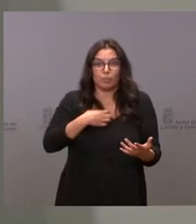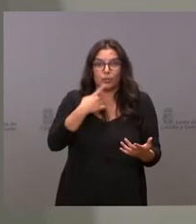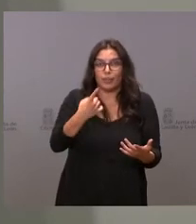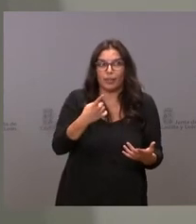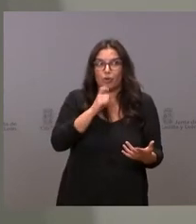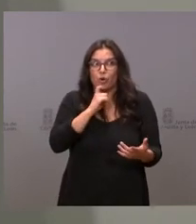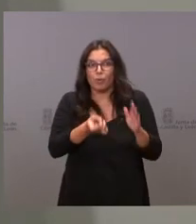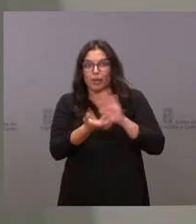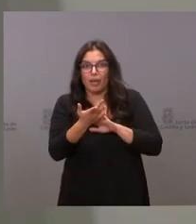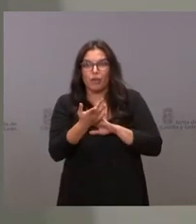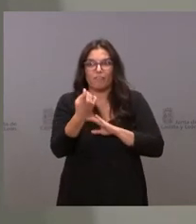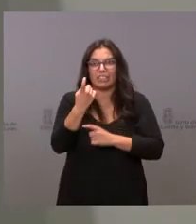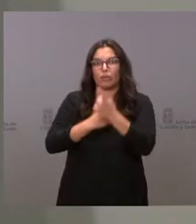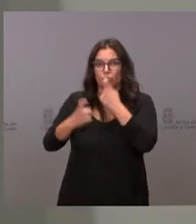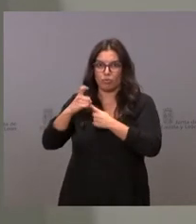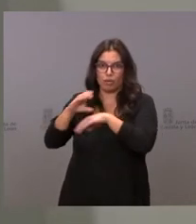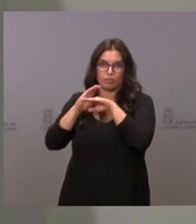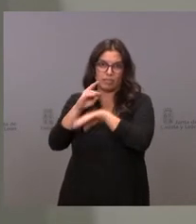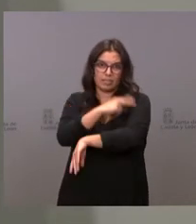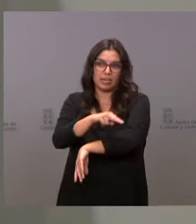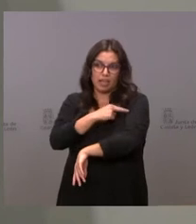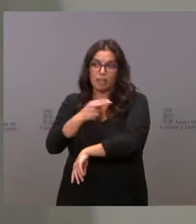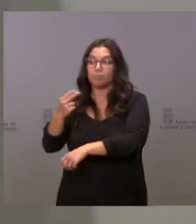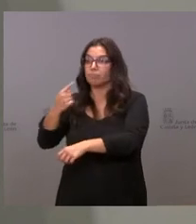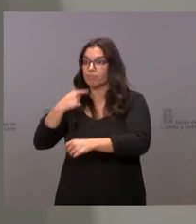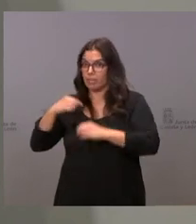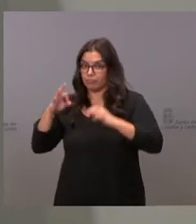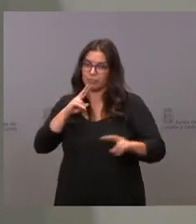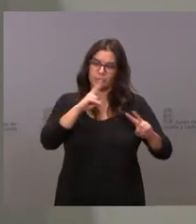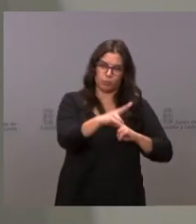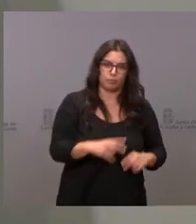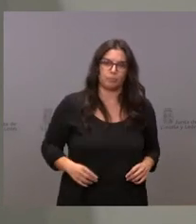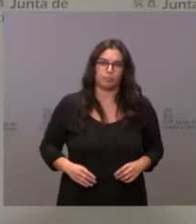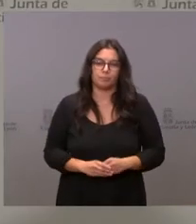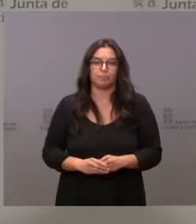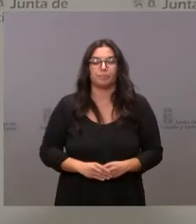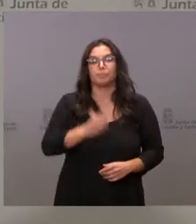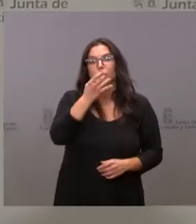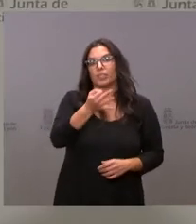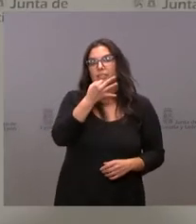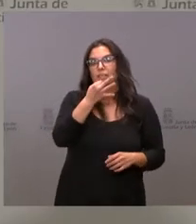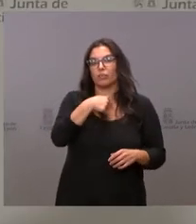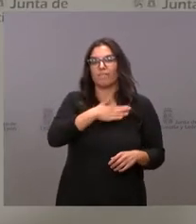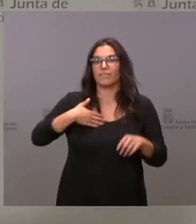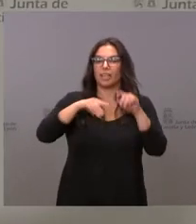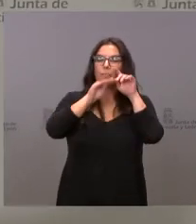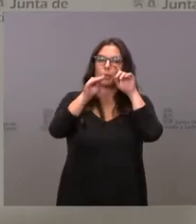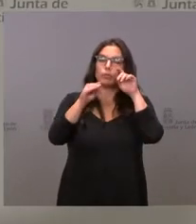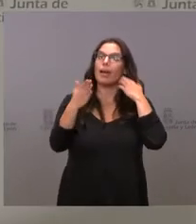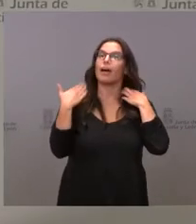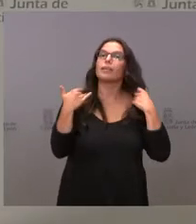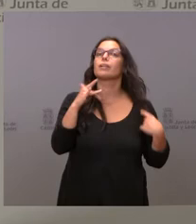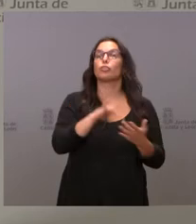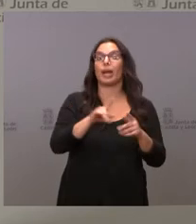está. Consultaremos con la Consejería de Sanidad y le daremos una respuesta. Sí, buenas tardes. Quería preguntarle, ayer se ha registrado un brote